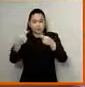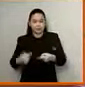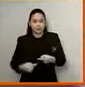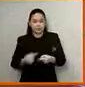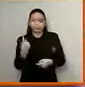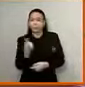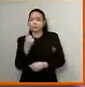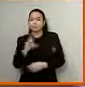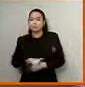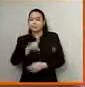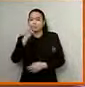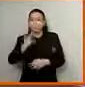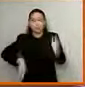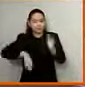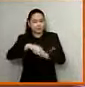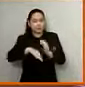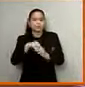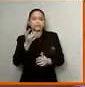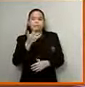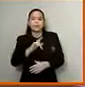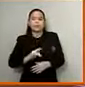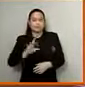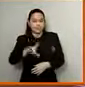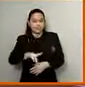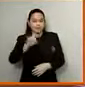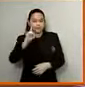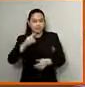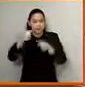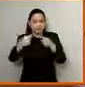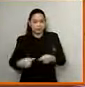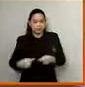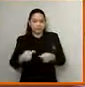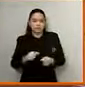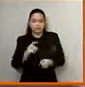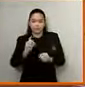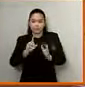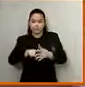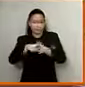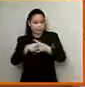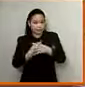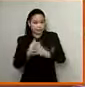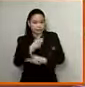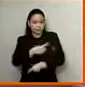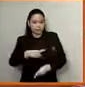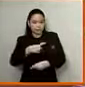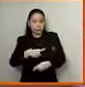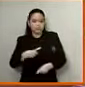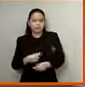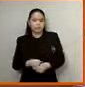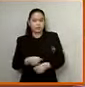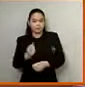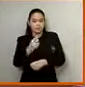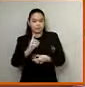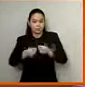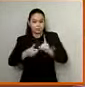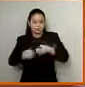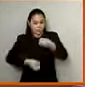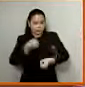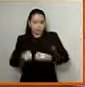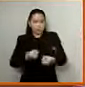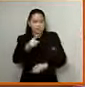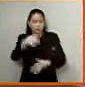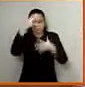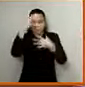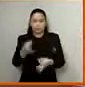debes escoger tus partidos favoritos, elegir tu apuesta y comenzar a ganar. Porque con Apostemos, vos decidís. Ahora vamos a